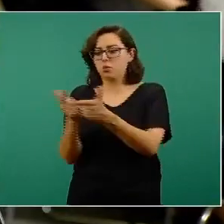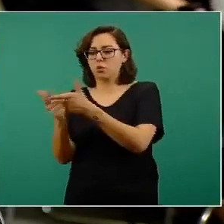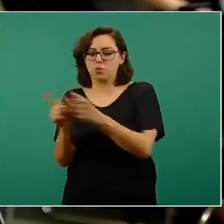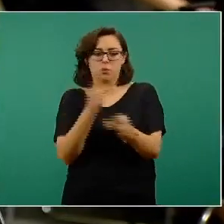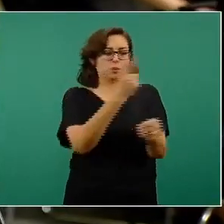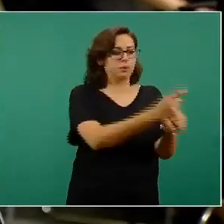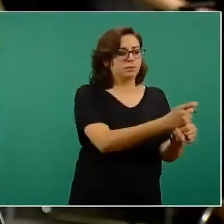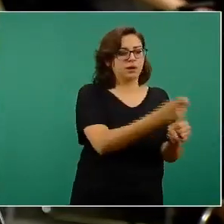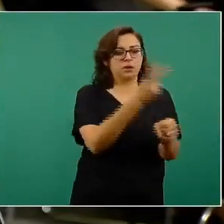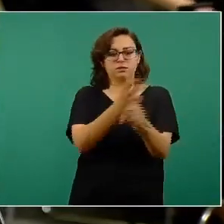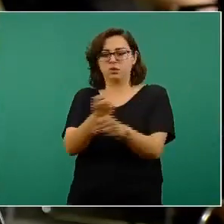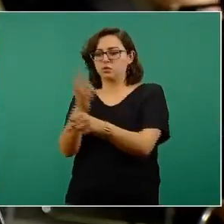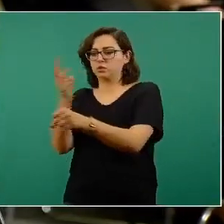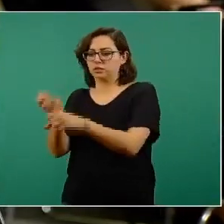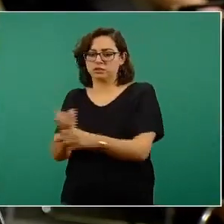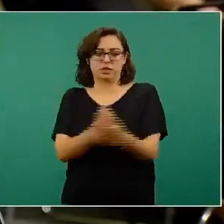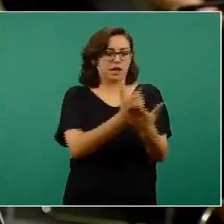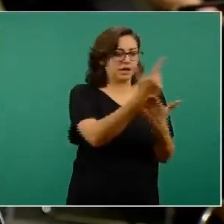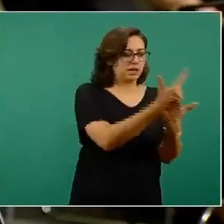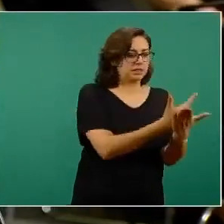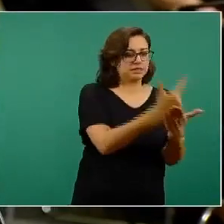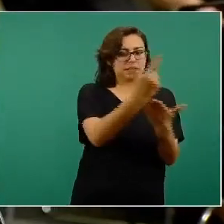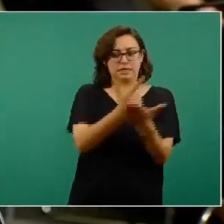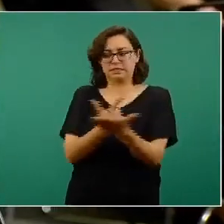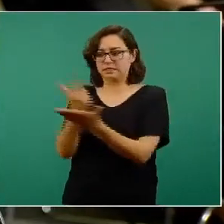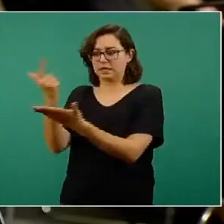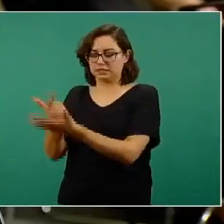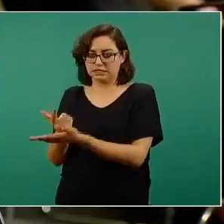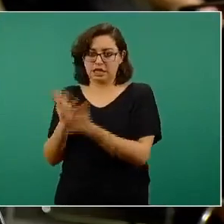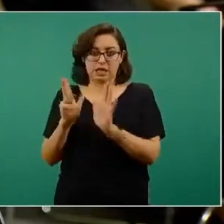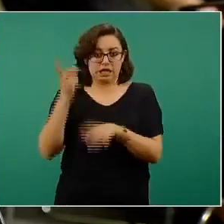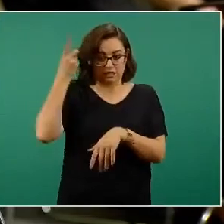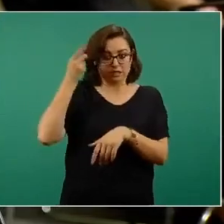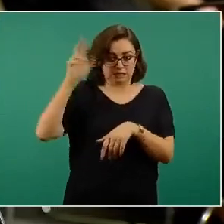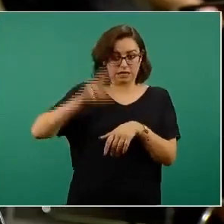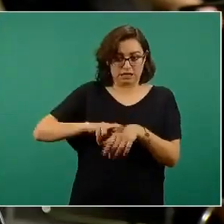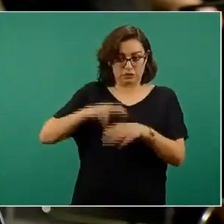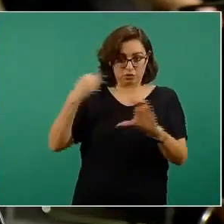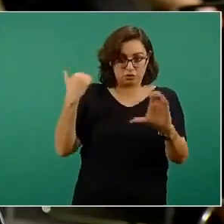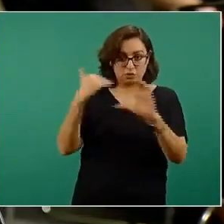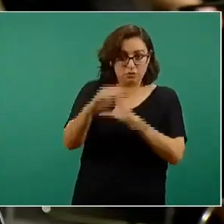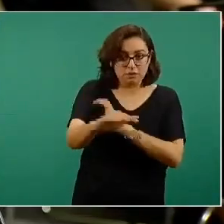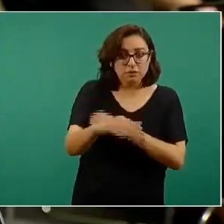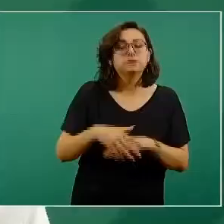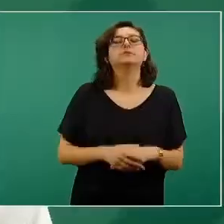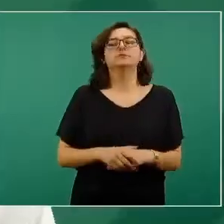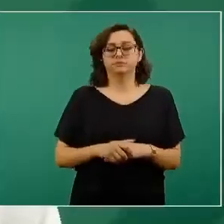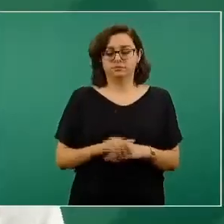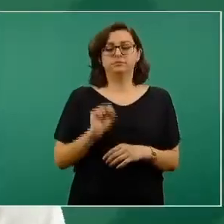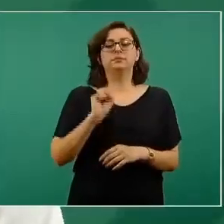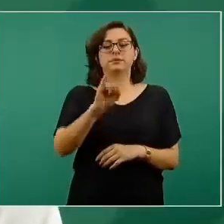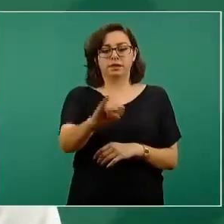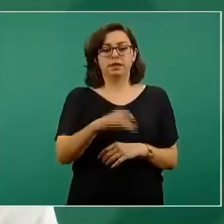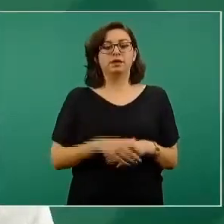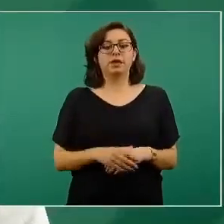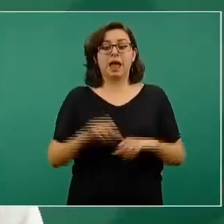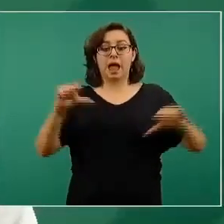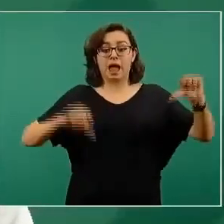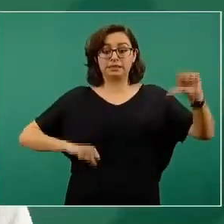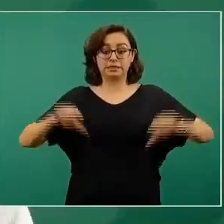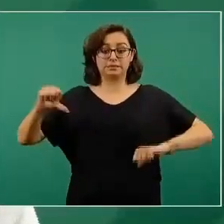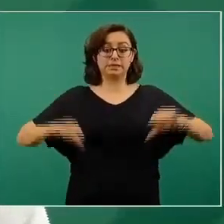el nombre de la actividad es igual a si le corresponde en primera, segunda o tercera. Es correcto, línea. pero de la actividad, no del